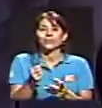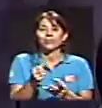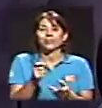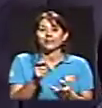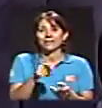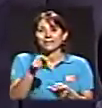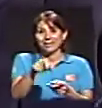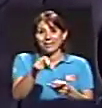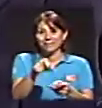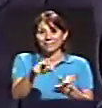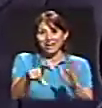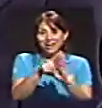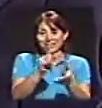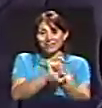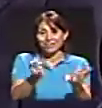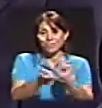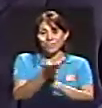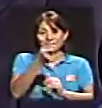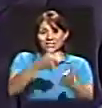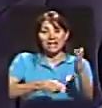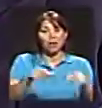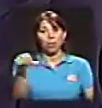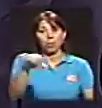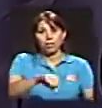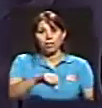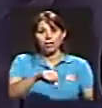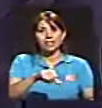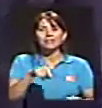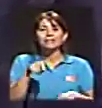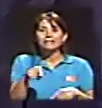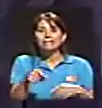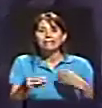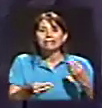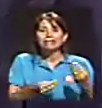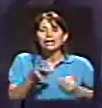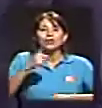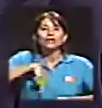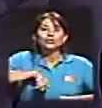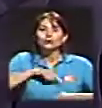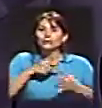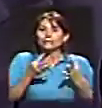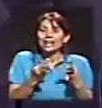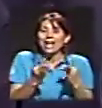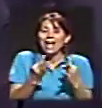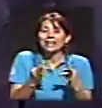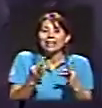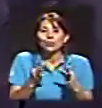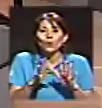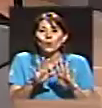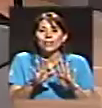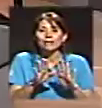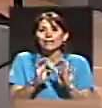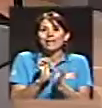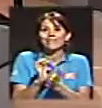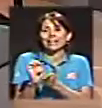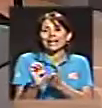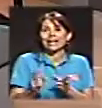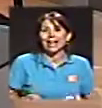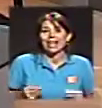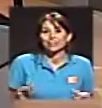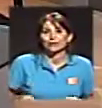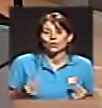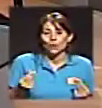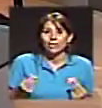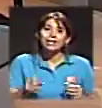reforma, hemos hecho esfuerzos inmensos en tratar de contener el gasto. Y se ha contenido